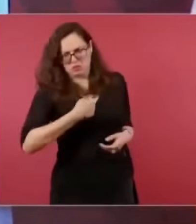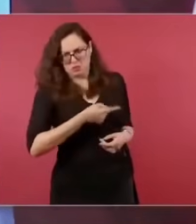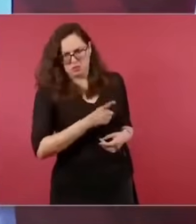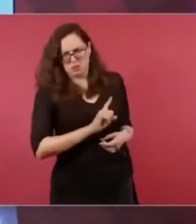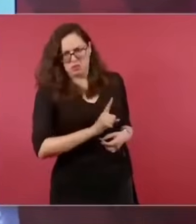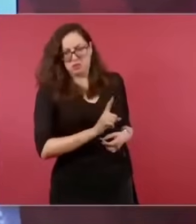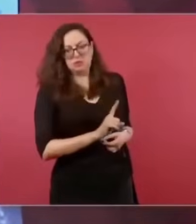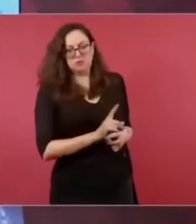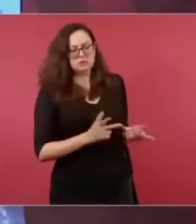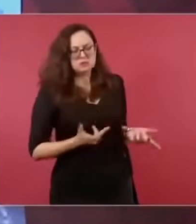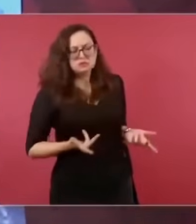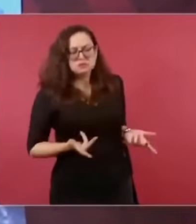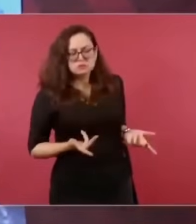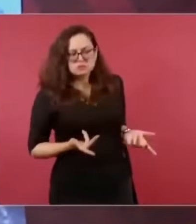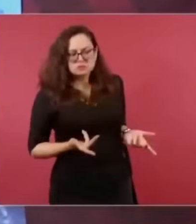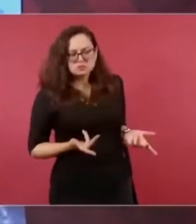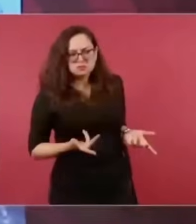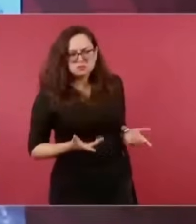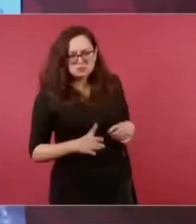una carta